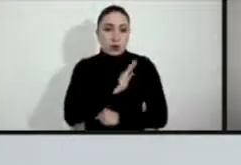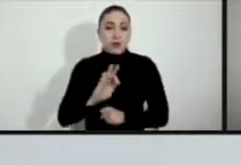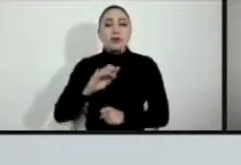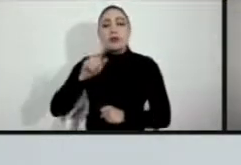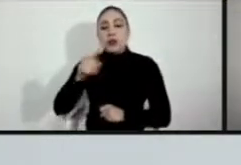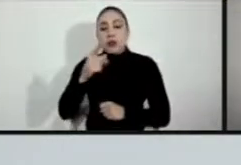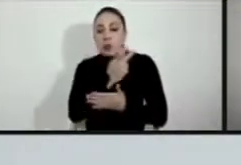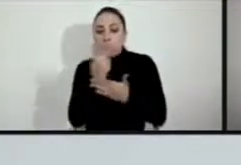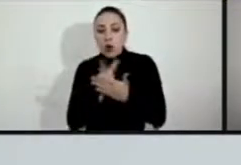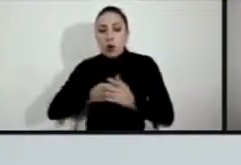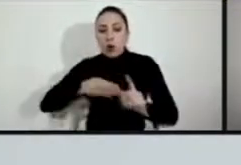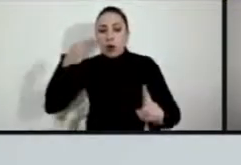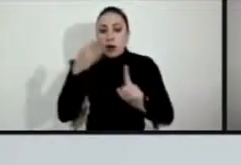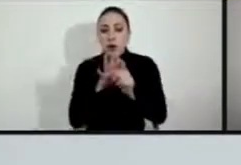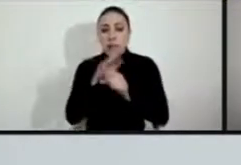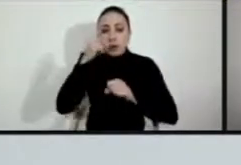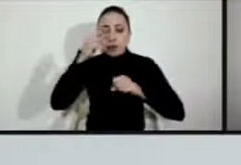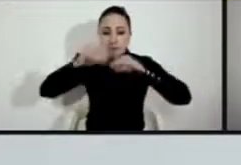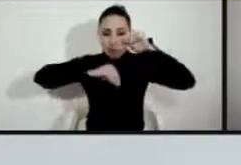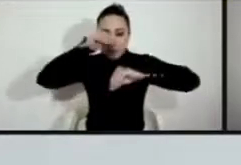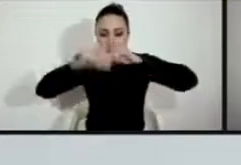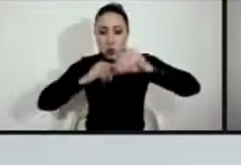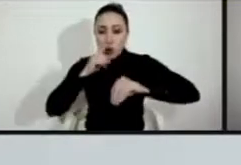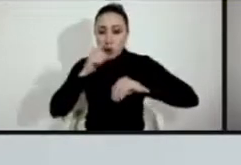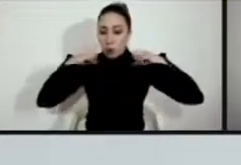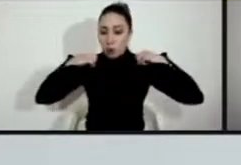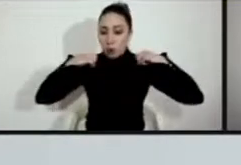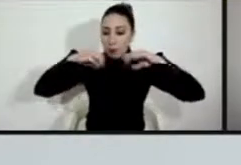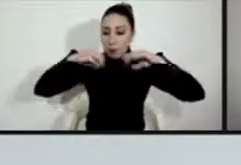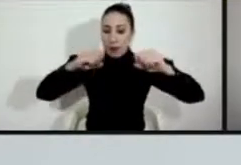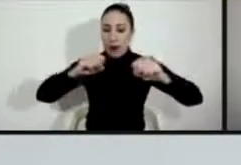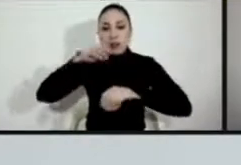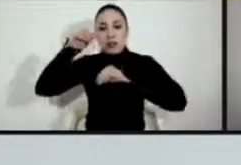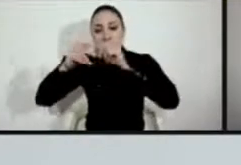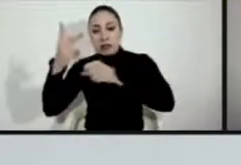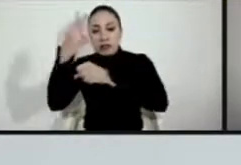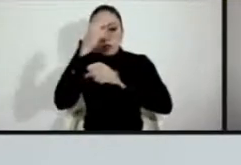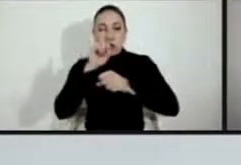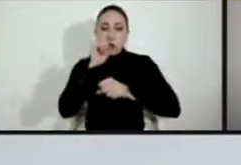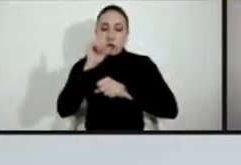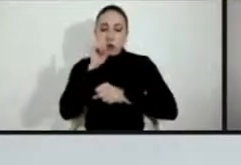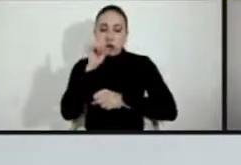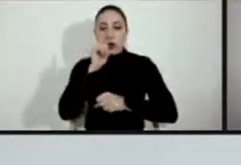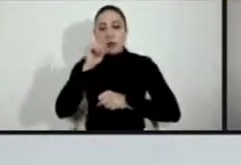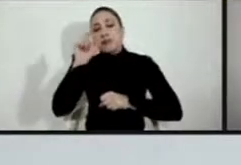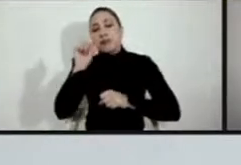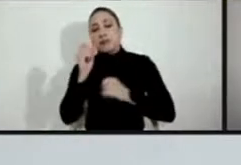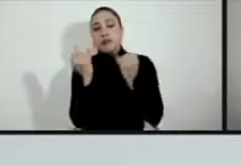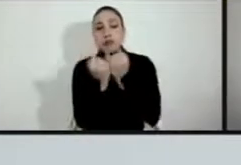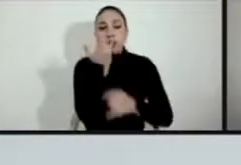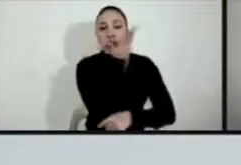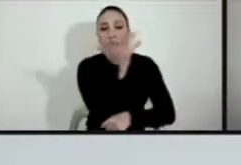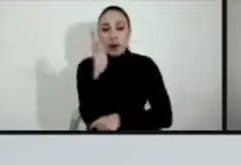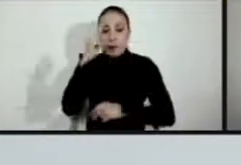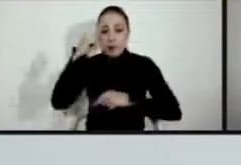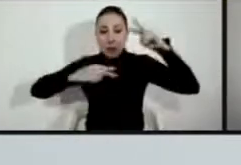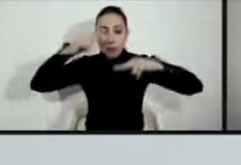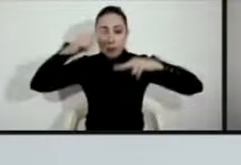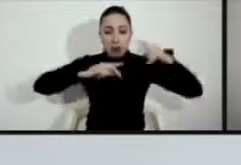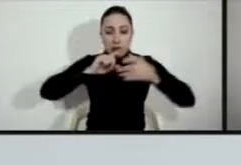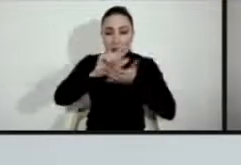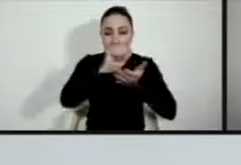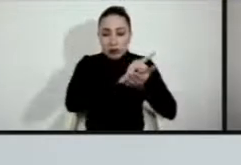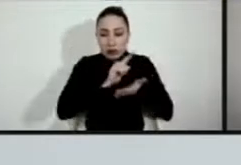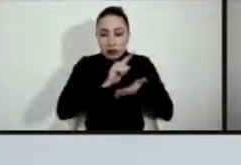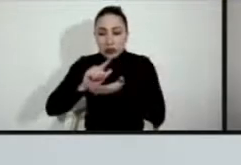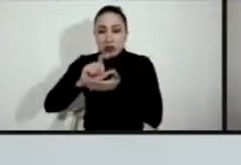pánico, cámaras de vigilancia y trabajos de poda y liberación de luminarias. Al respecto, se indica en el punto de